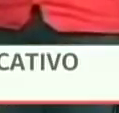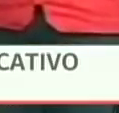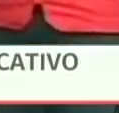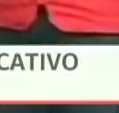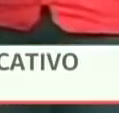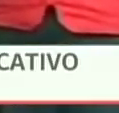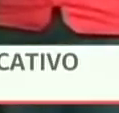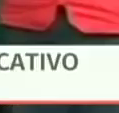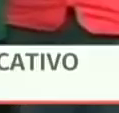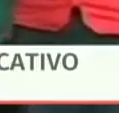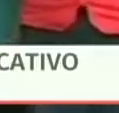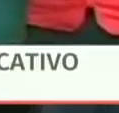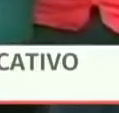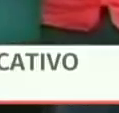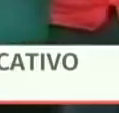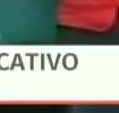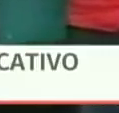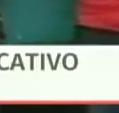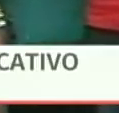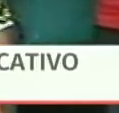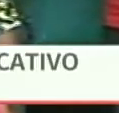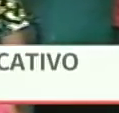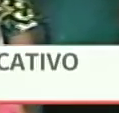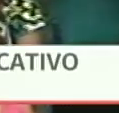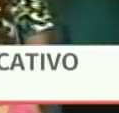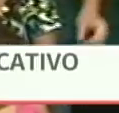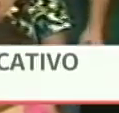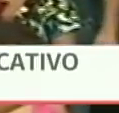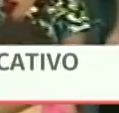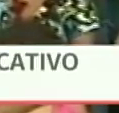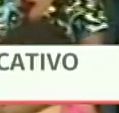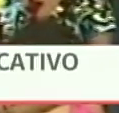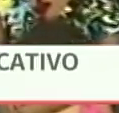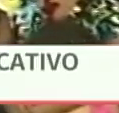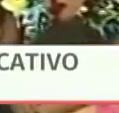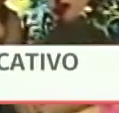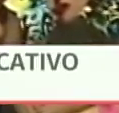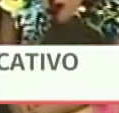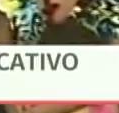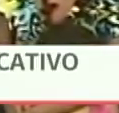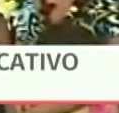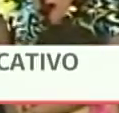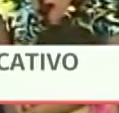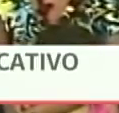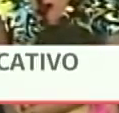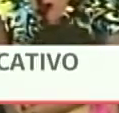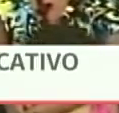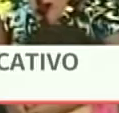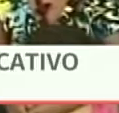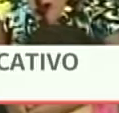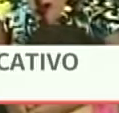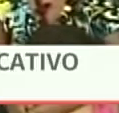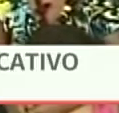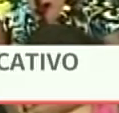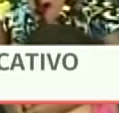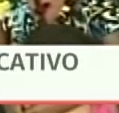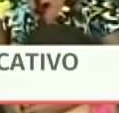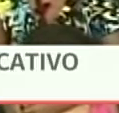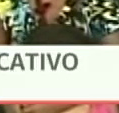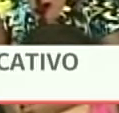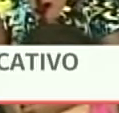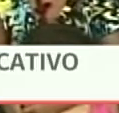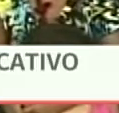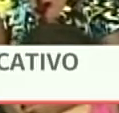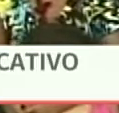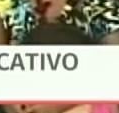contentos, felices, agradecer porque Amazonas ha sido tocada por la gota de amor en resistencia. Nuestros centros de